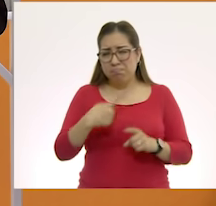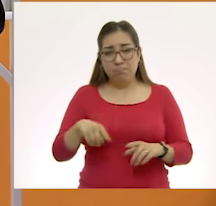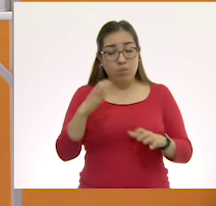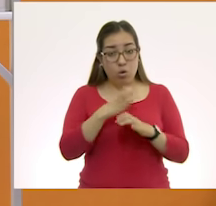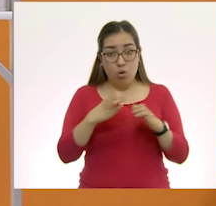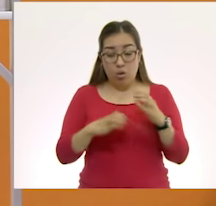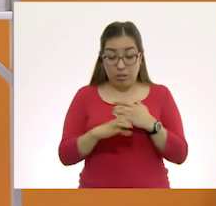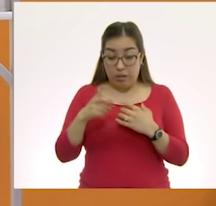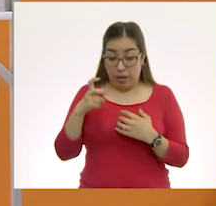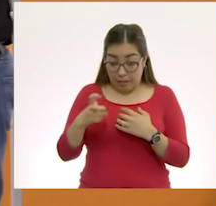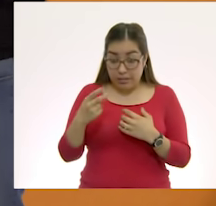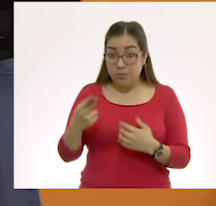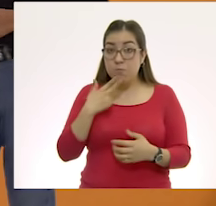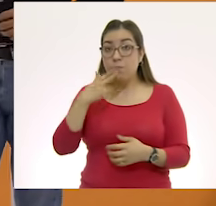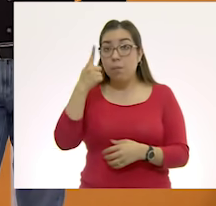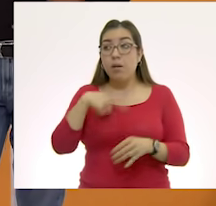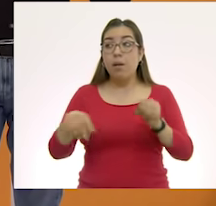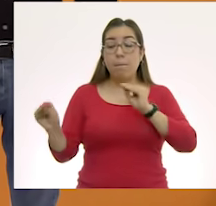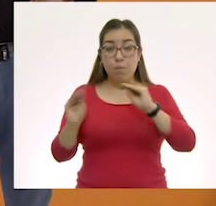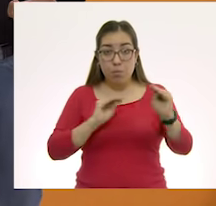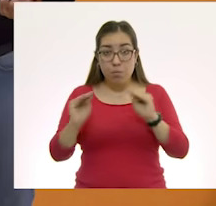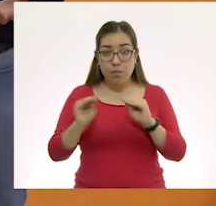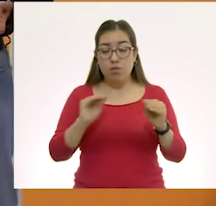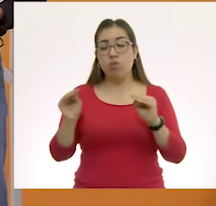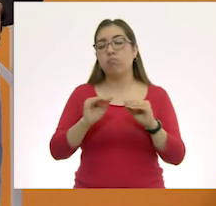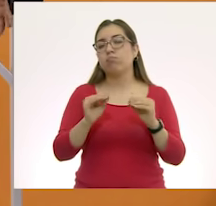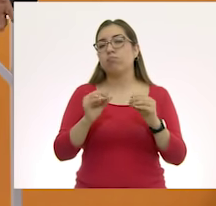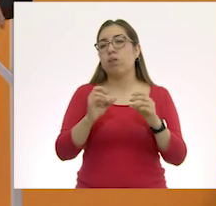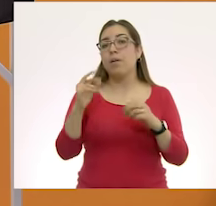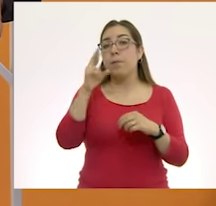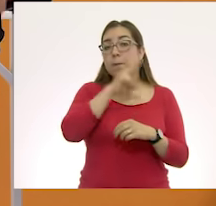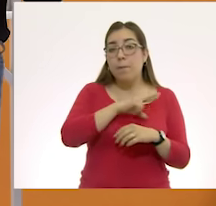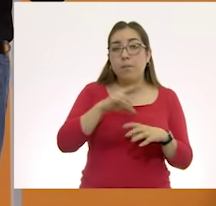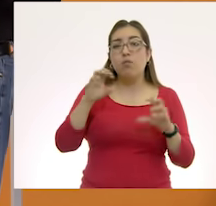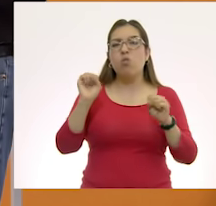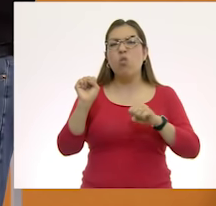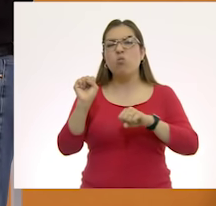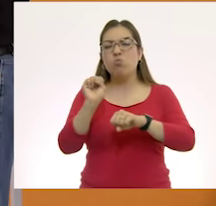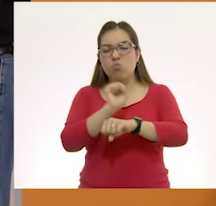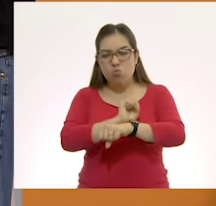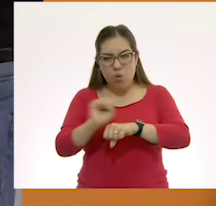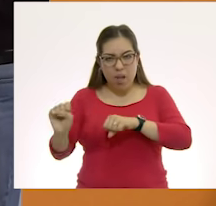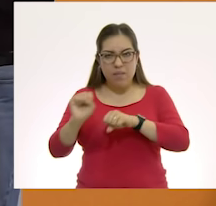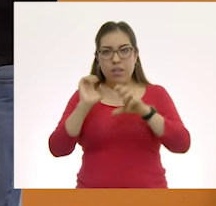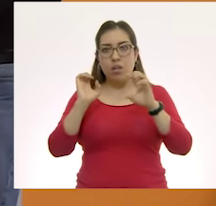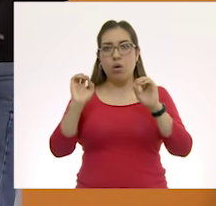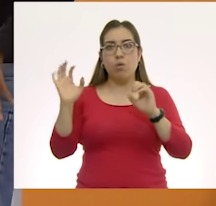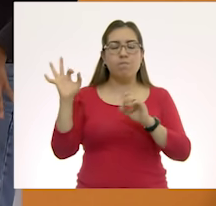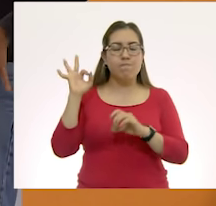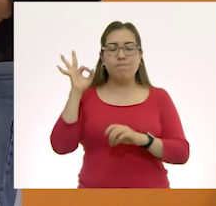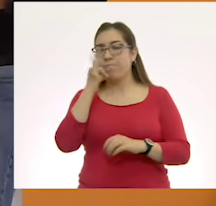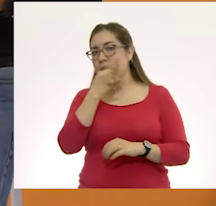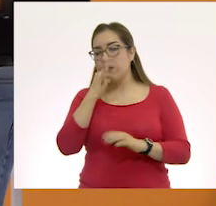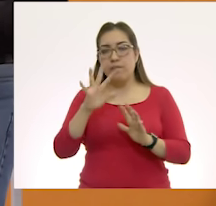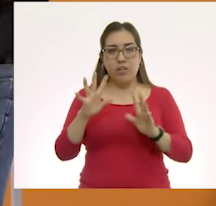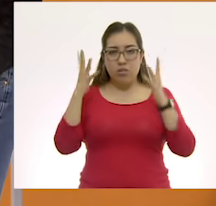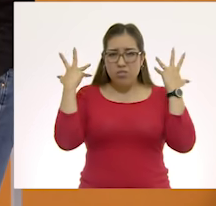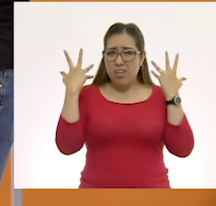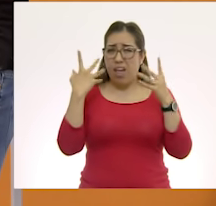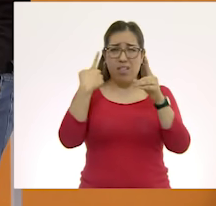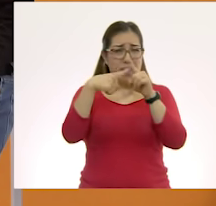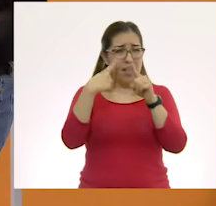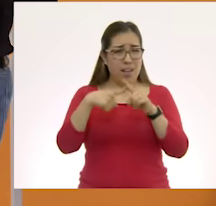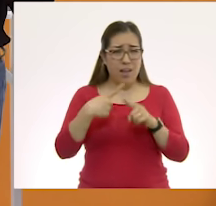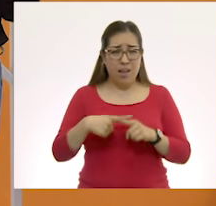pueden realizar movimientos sostenidos, súbitos, diferentes posiciones, maneras, ritmos,